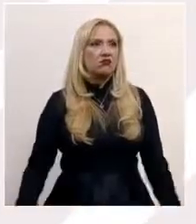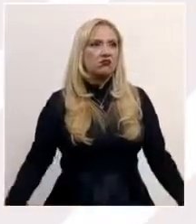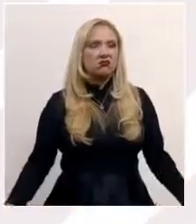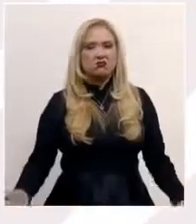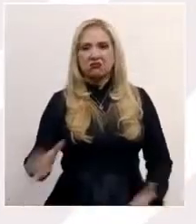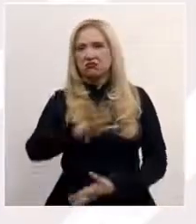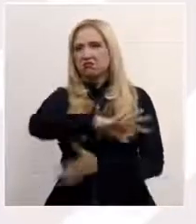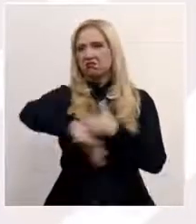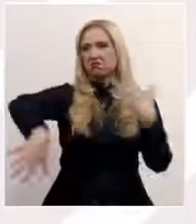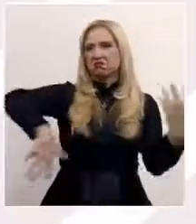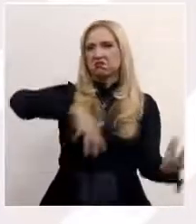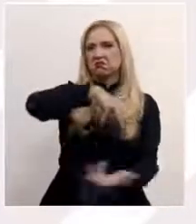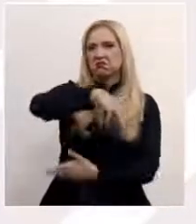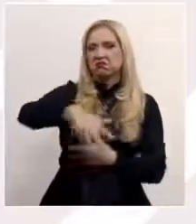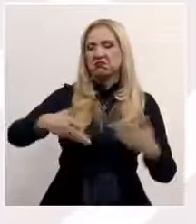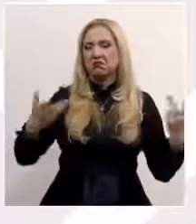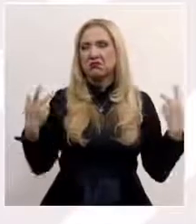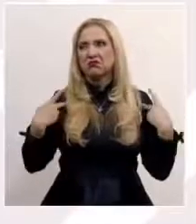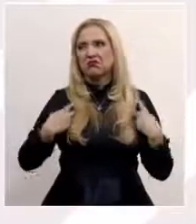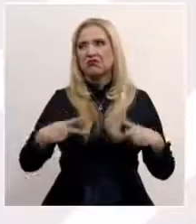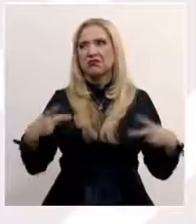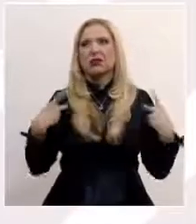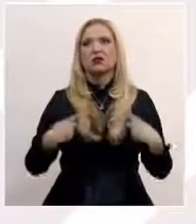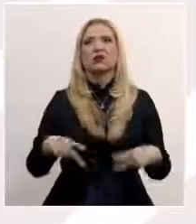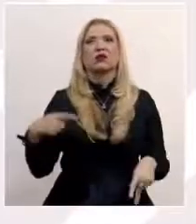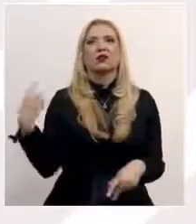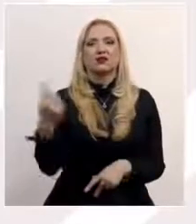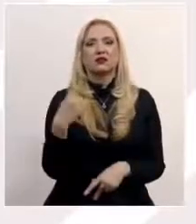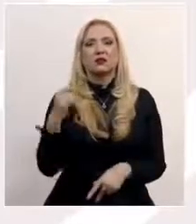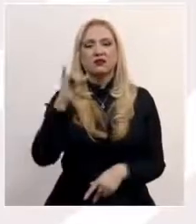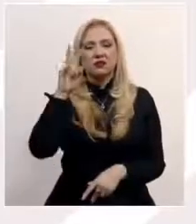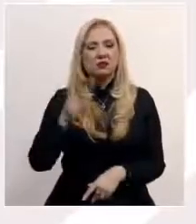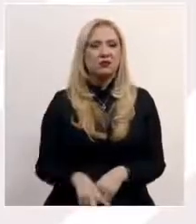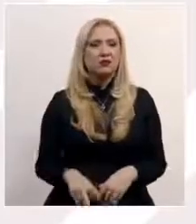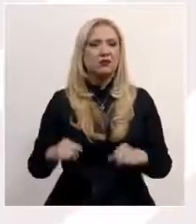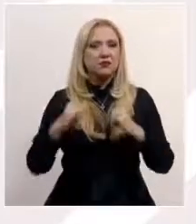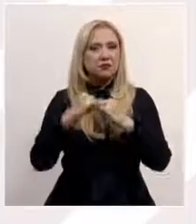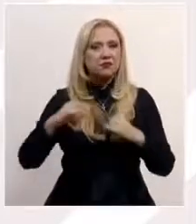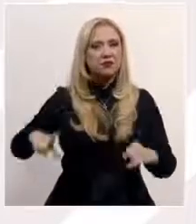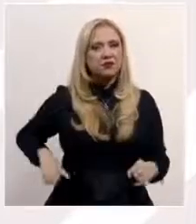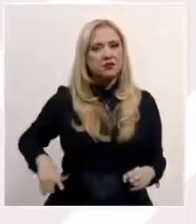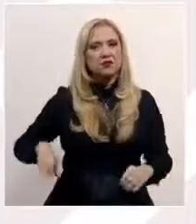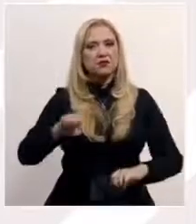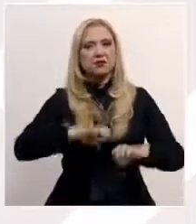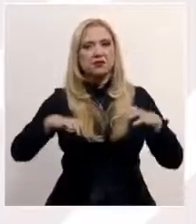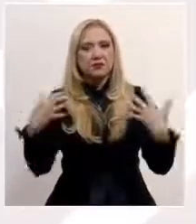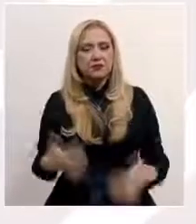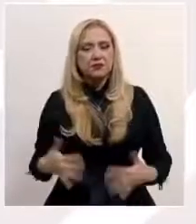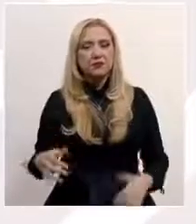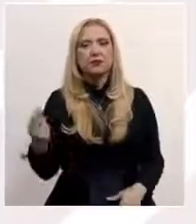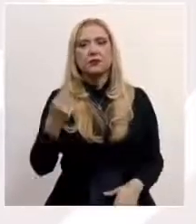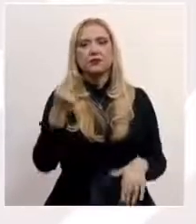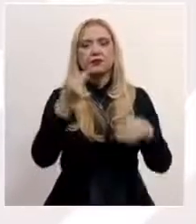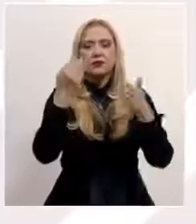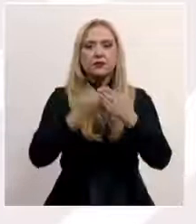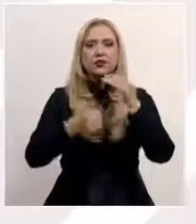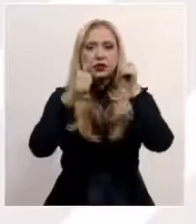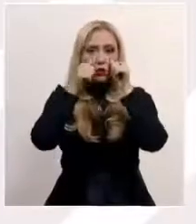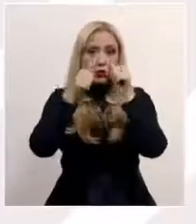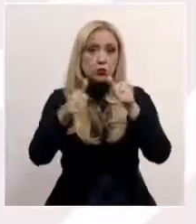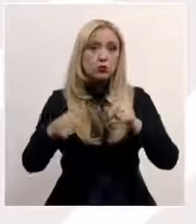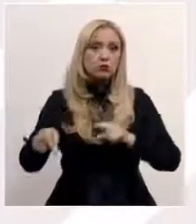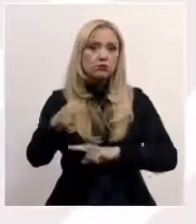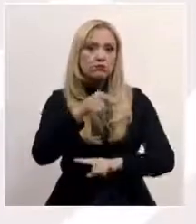descomposición social que vemos en muchos espacios, o sea, tienen que ver precisamente desde la falta de atención a todo este tipo